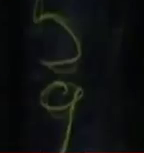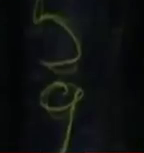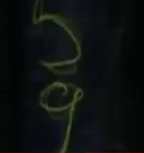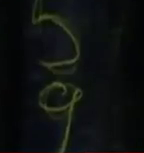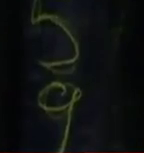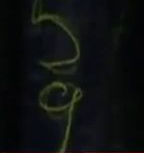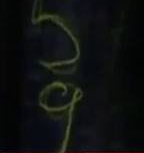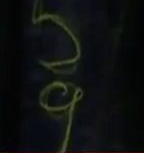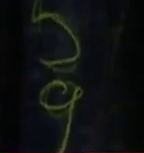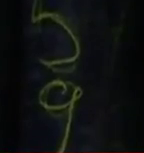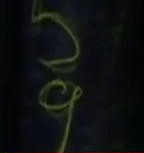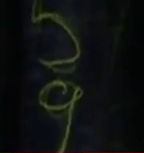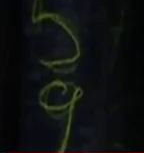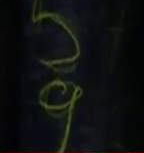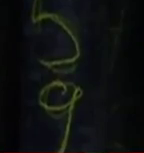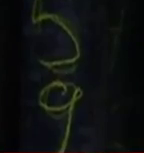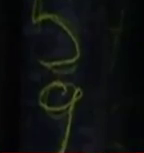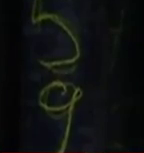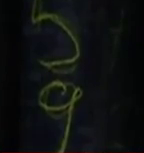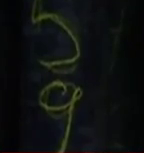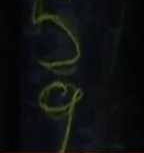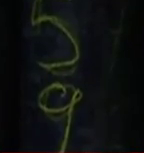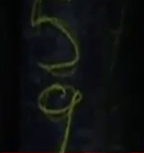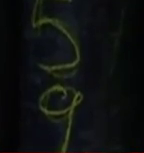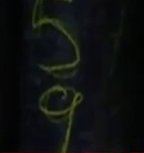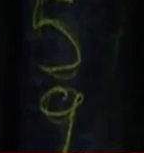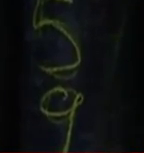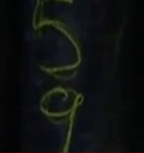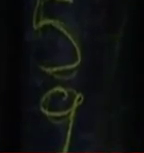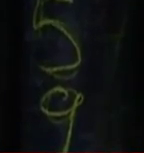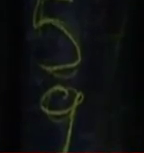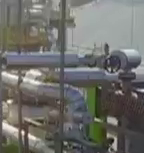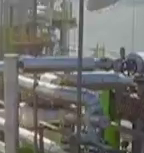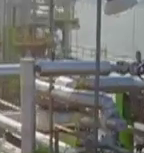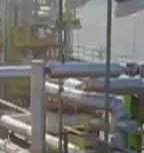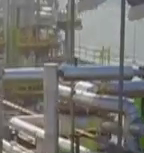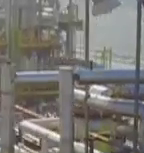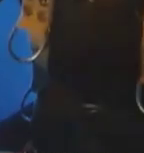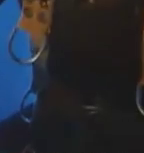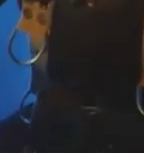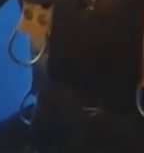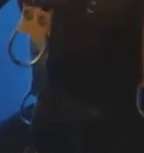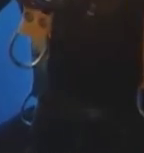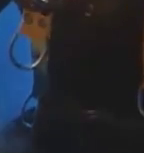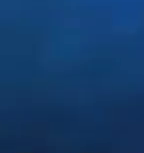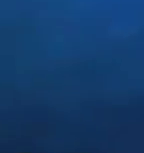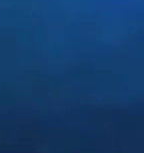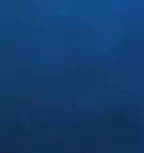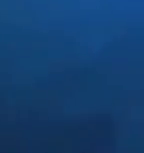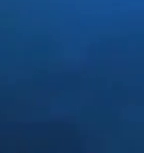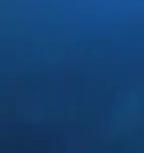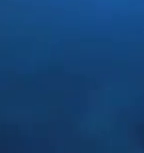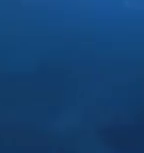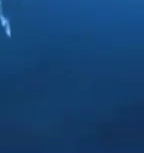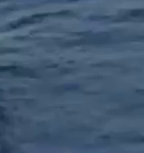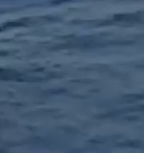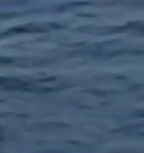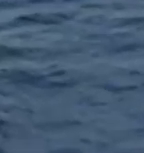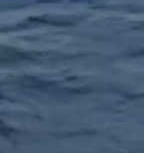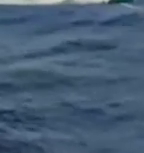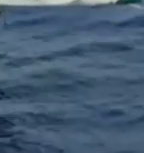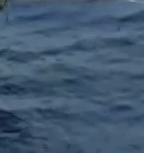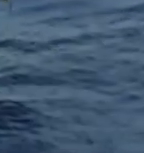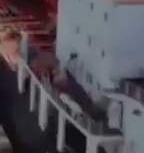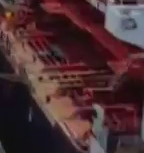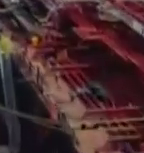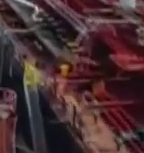energética que precisamente busca impulsar ese tipo de inversiones, Ulises. Sí, definitivamente el ritmo al